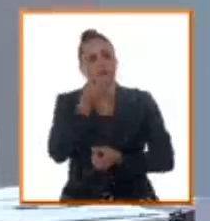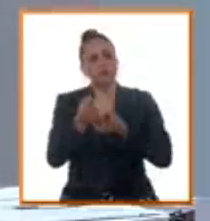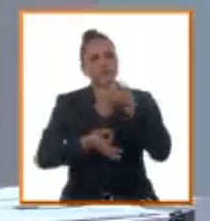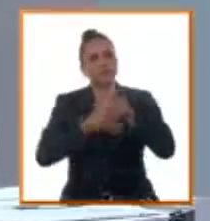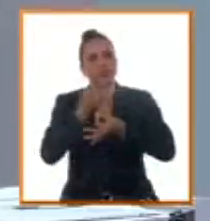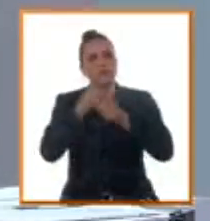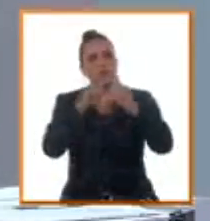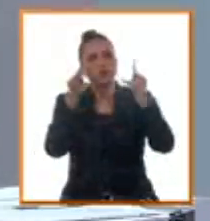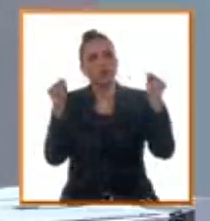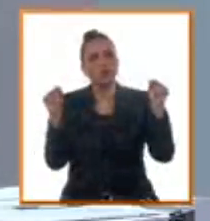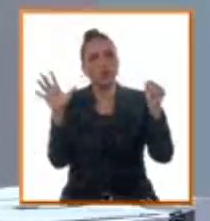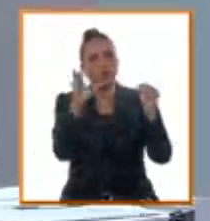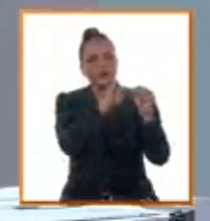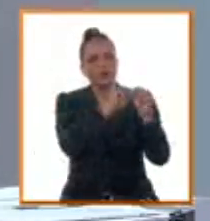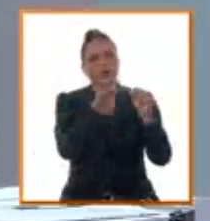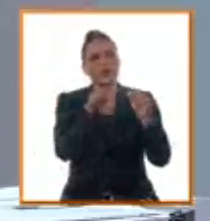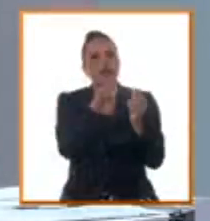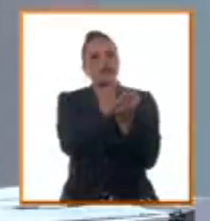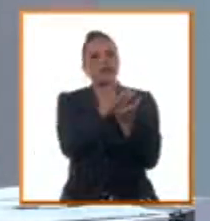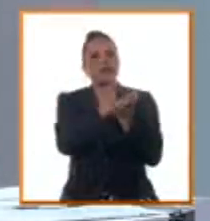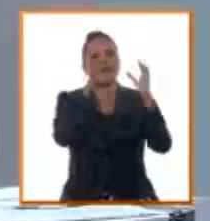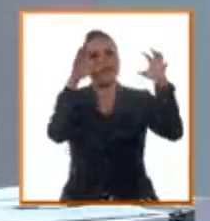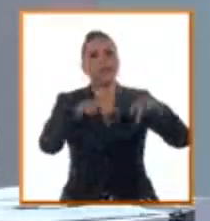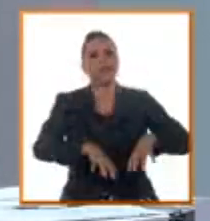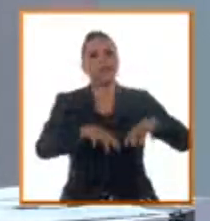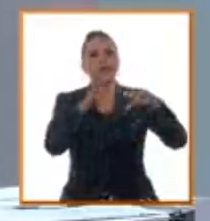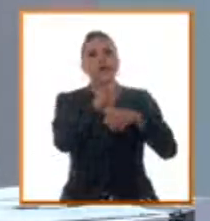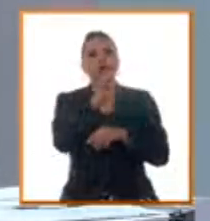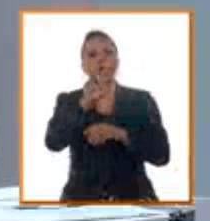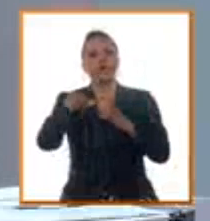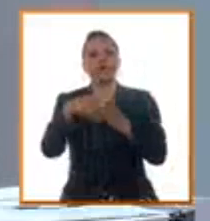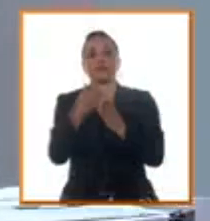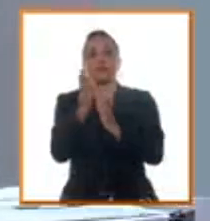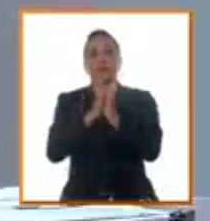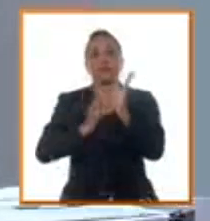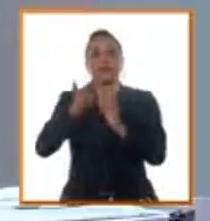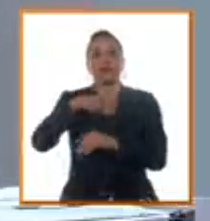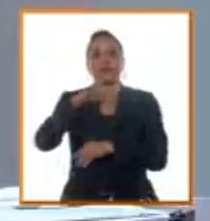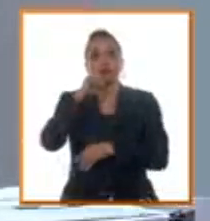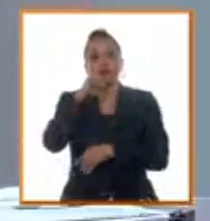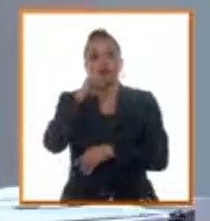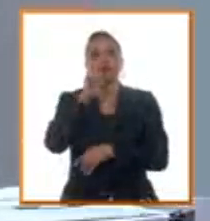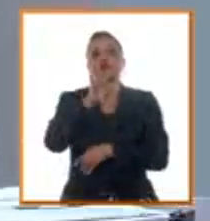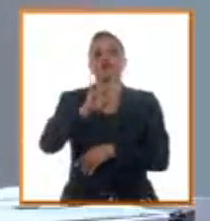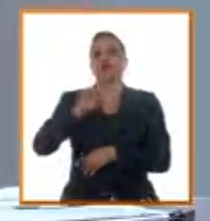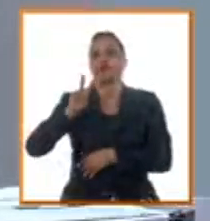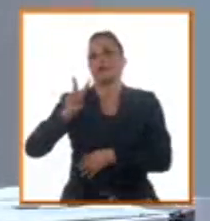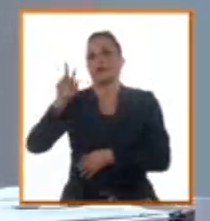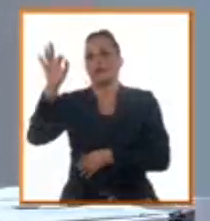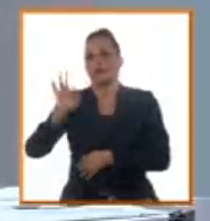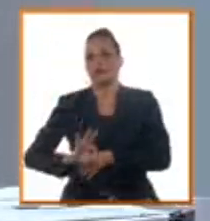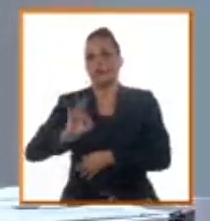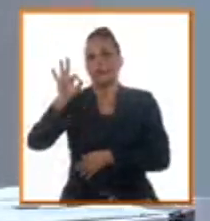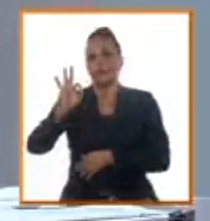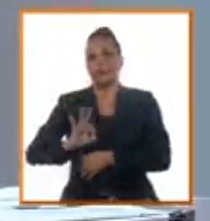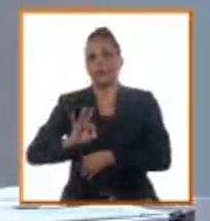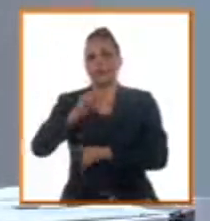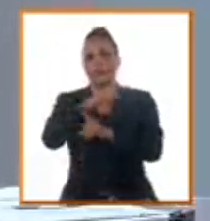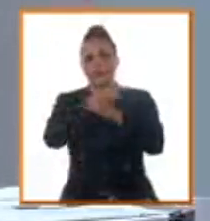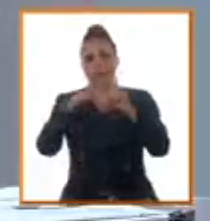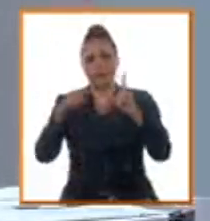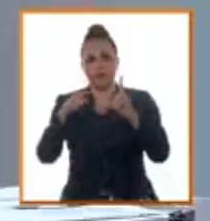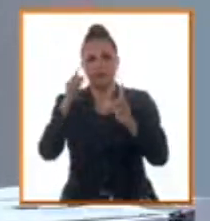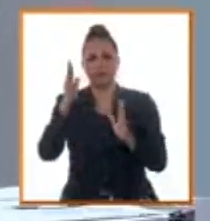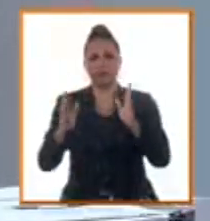país ya acumula en los primeros 11 días del mes de junio el 92%. De la media histórica para el periodo. O